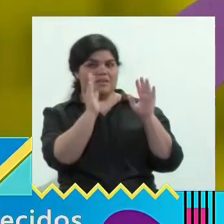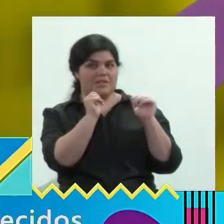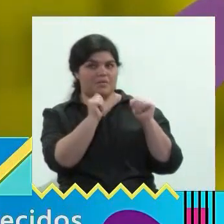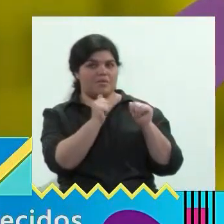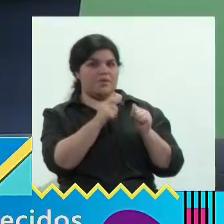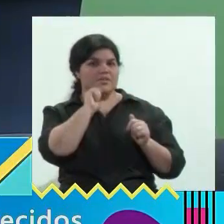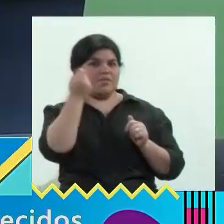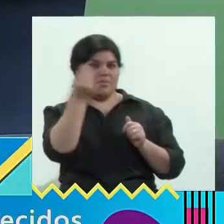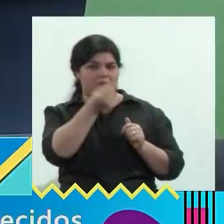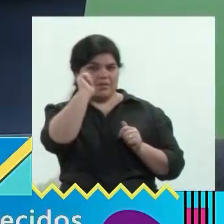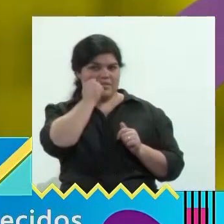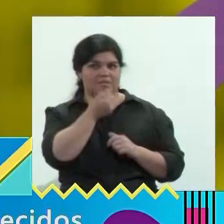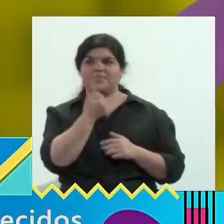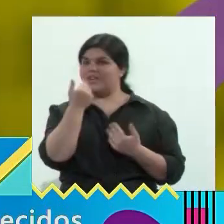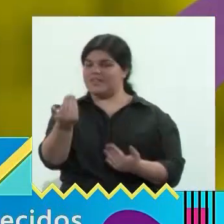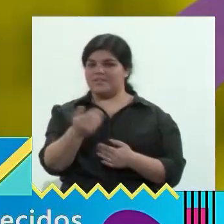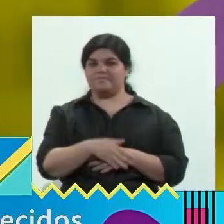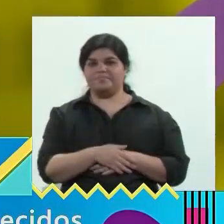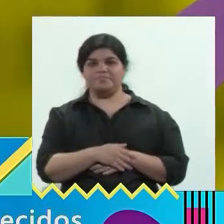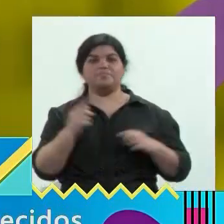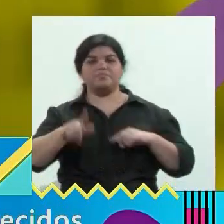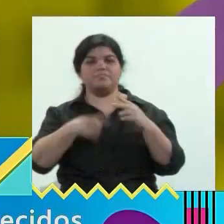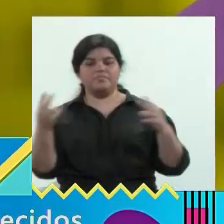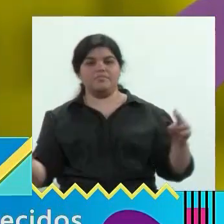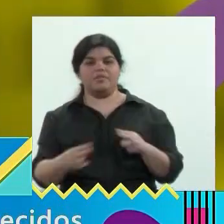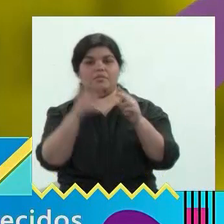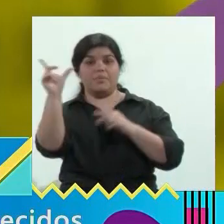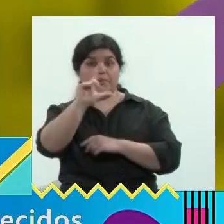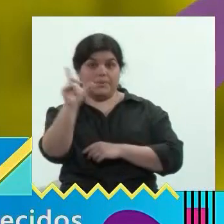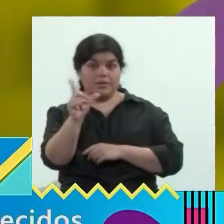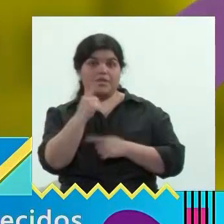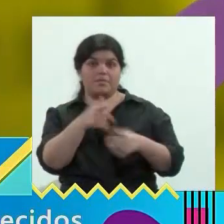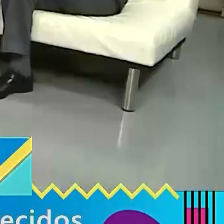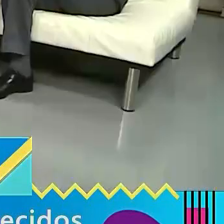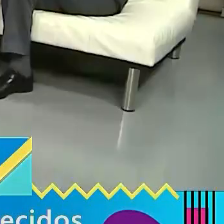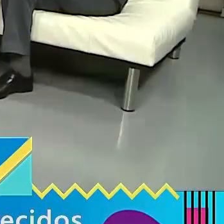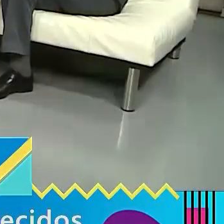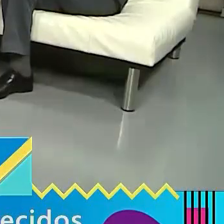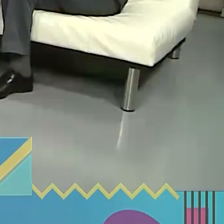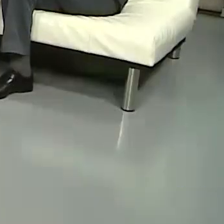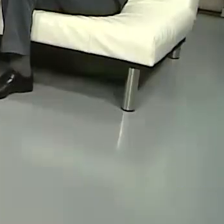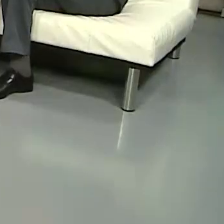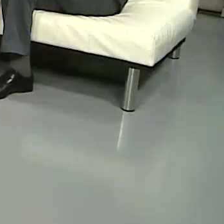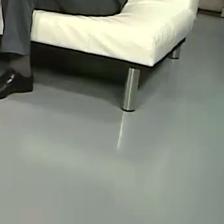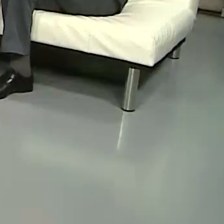Muy buen fin de semana. Gracias. Nos encontramos el lunes entonces en un nuevo Distintos Parecidos. Chau, chau.